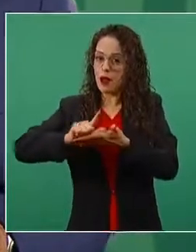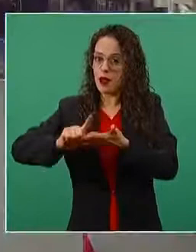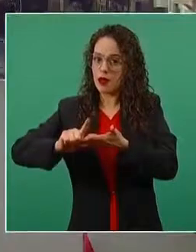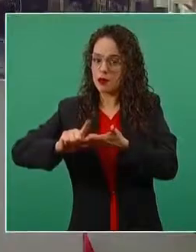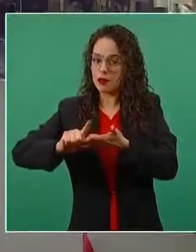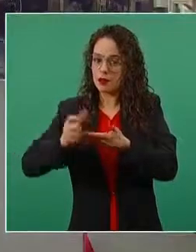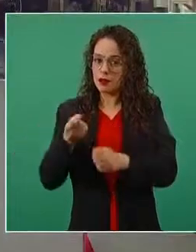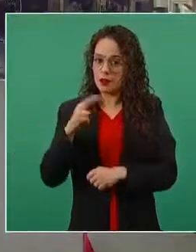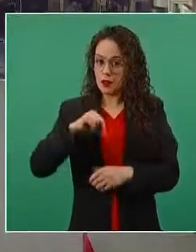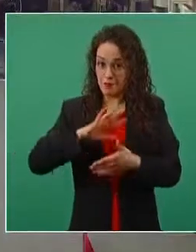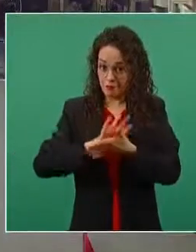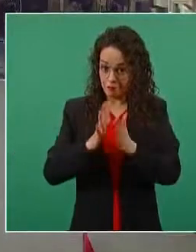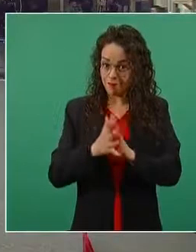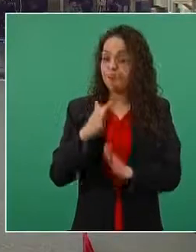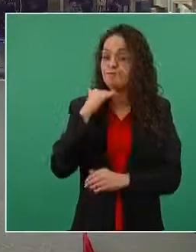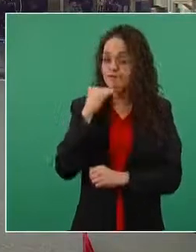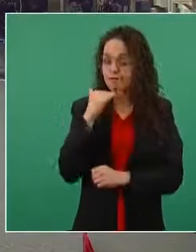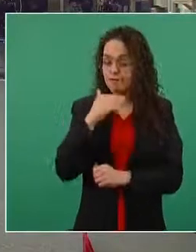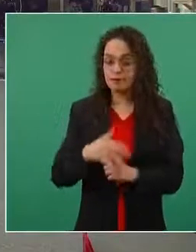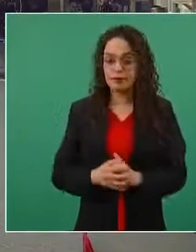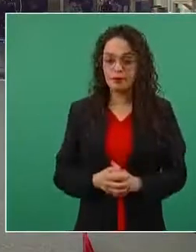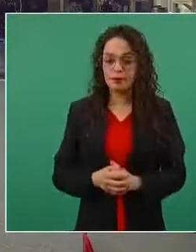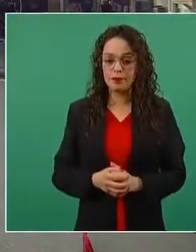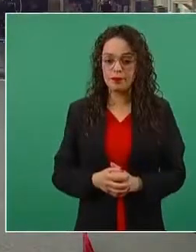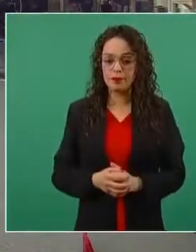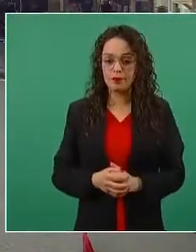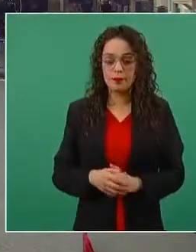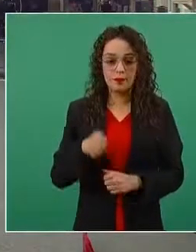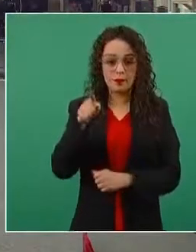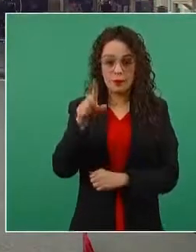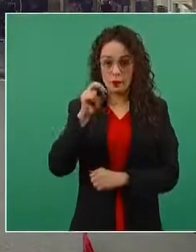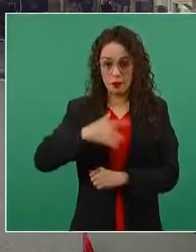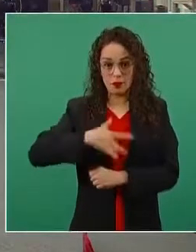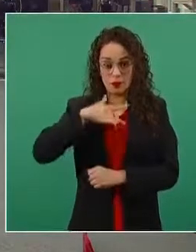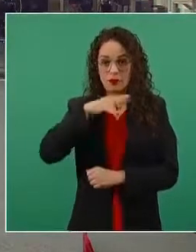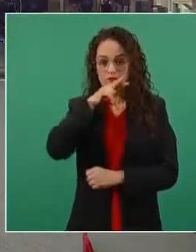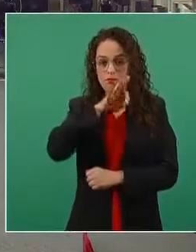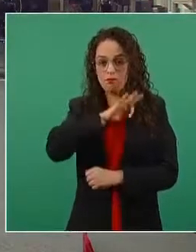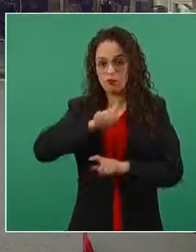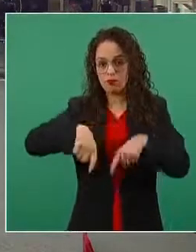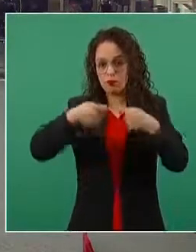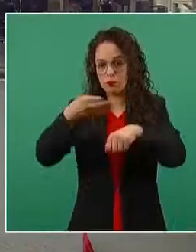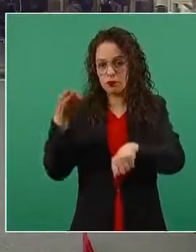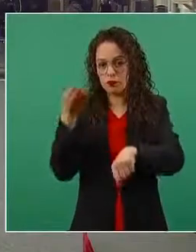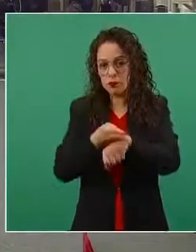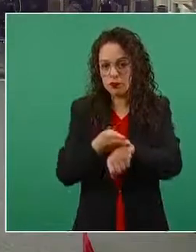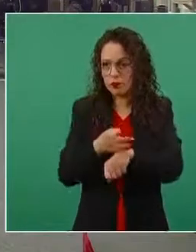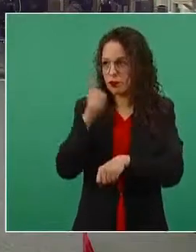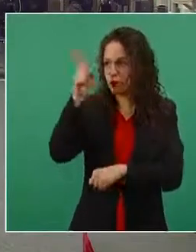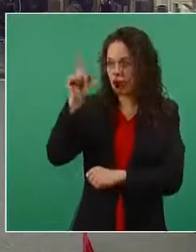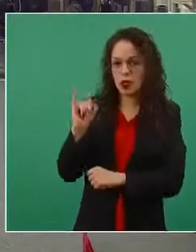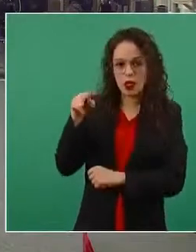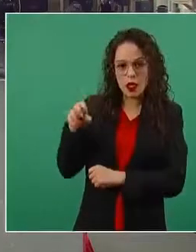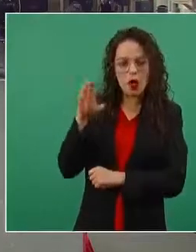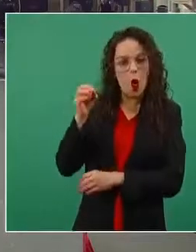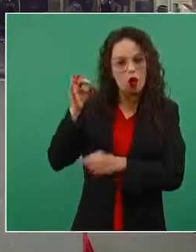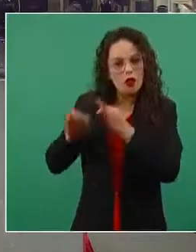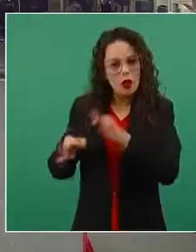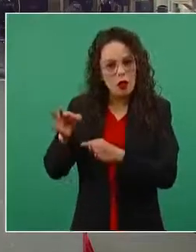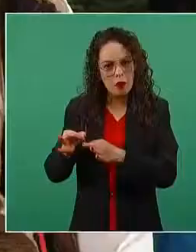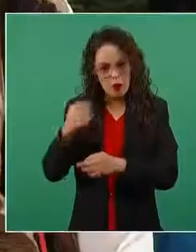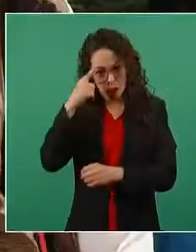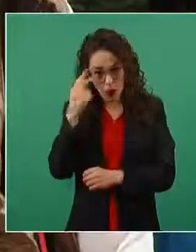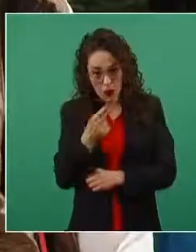¿No le preocupa que pudieran amonestarlo o sancionarlo en el tribunal, en el INE? No. ¿Cómo cabe